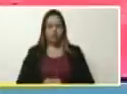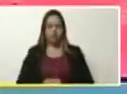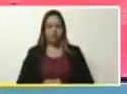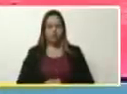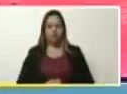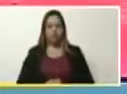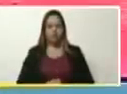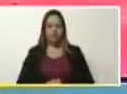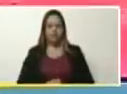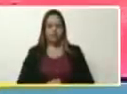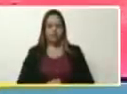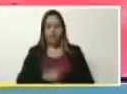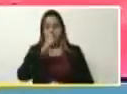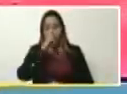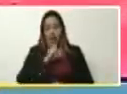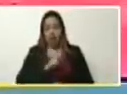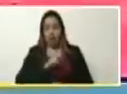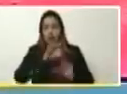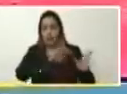del